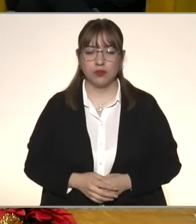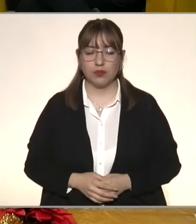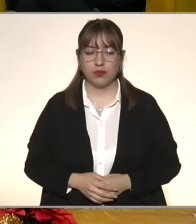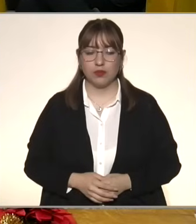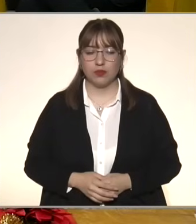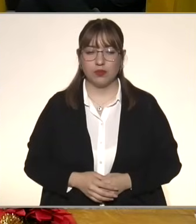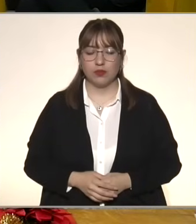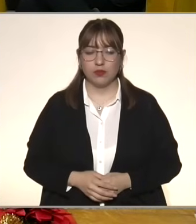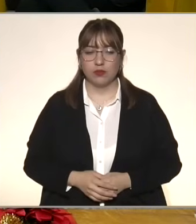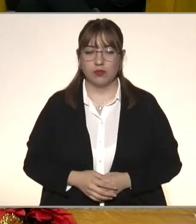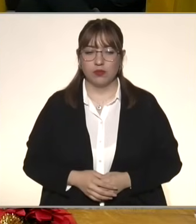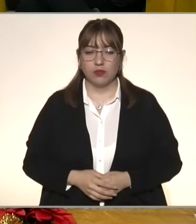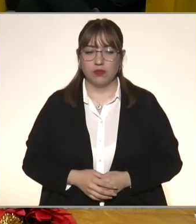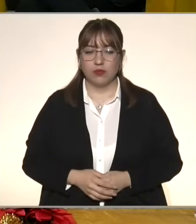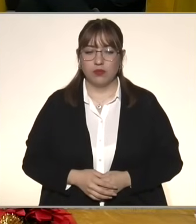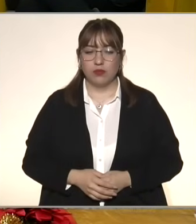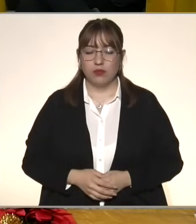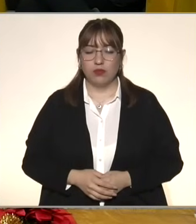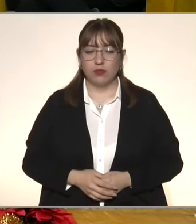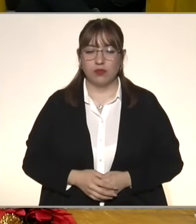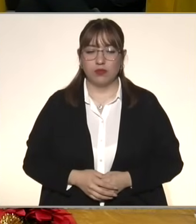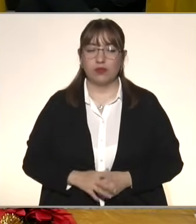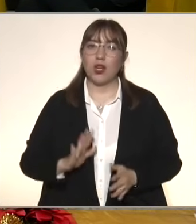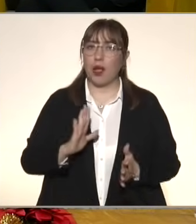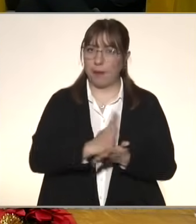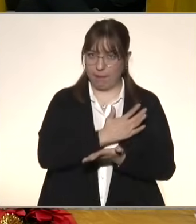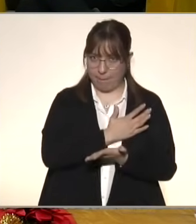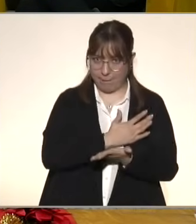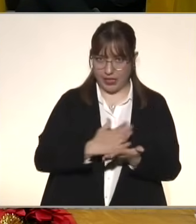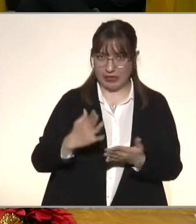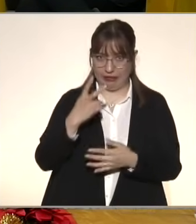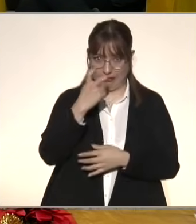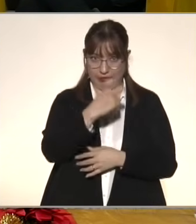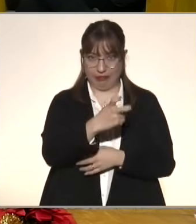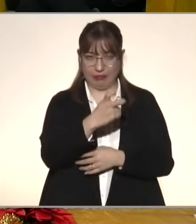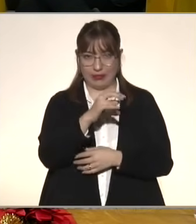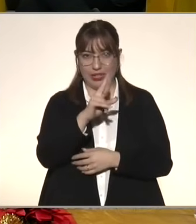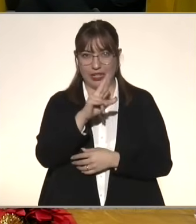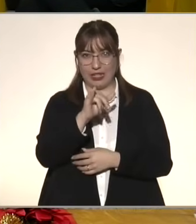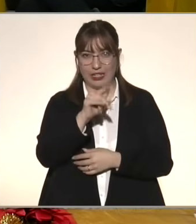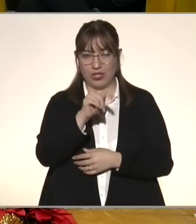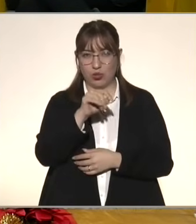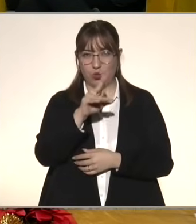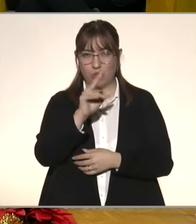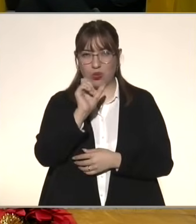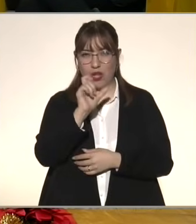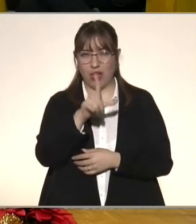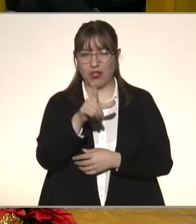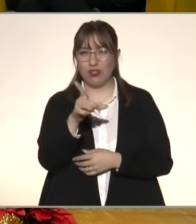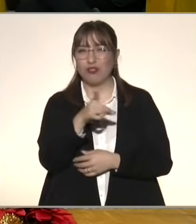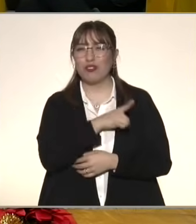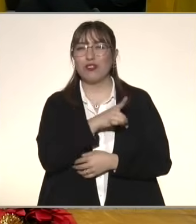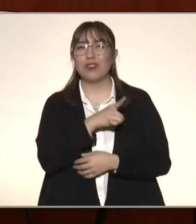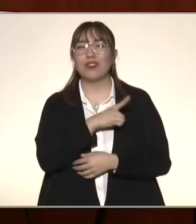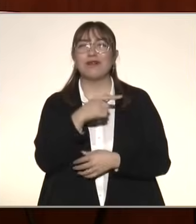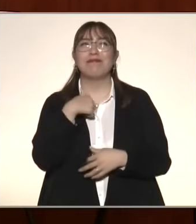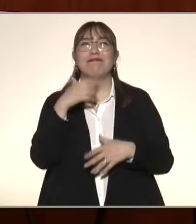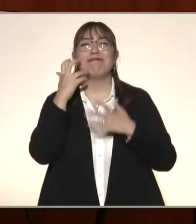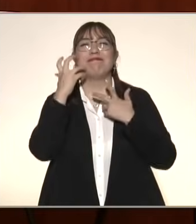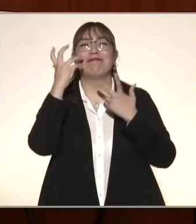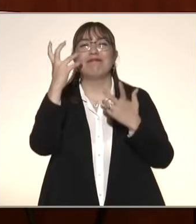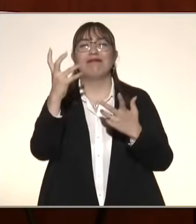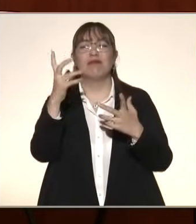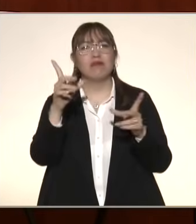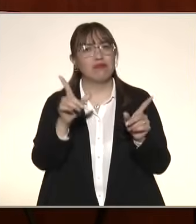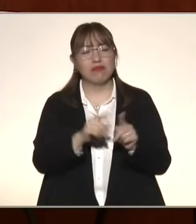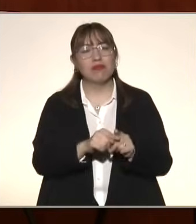necesario, pero también es importante que este ritual no se quede nada más en una intención, sino que